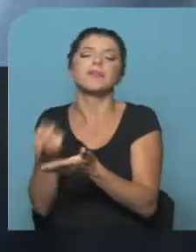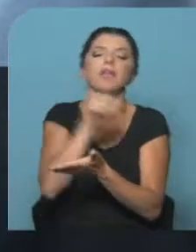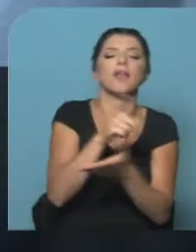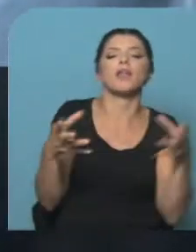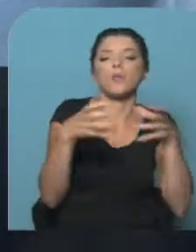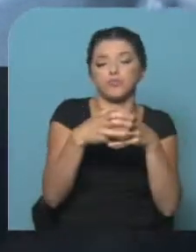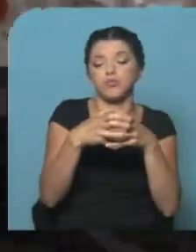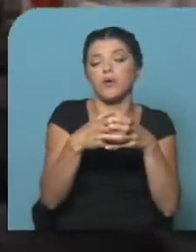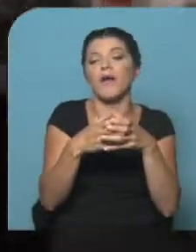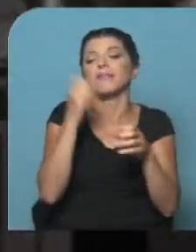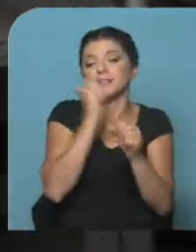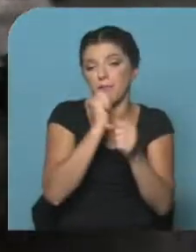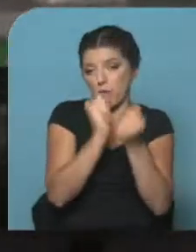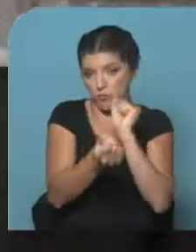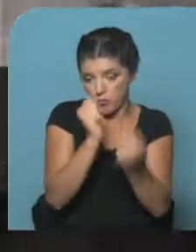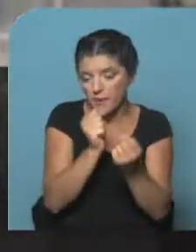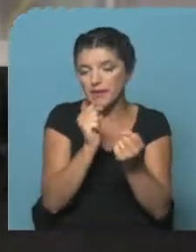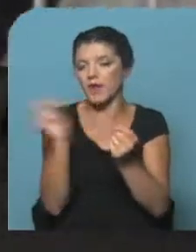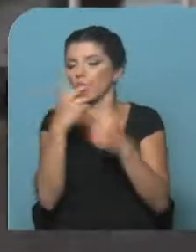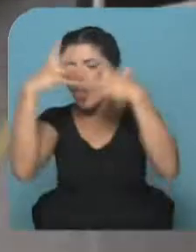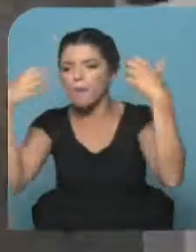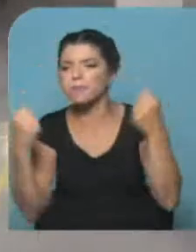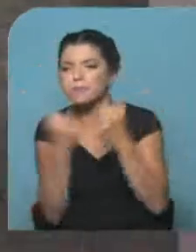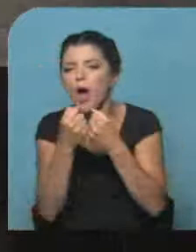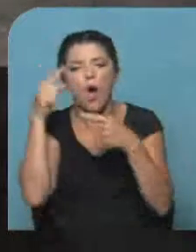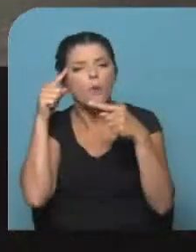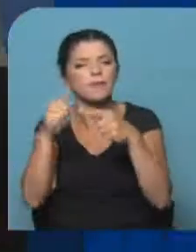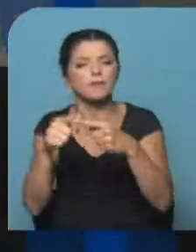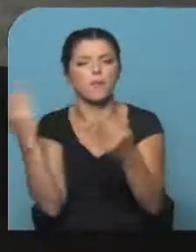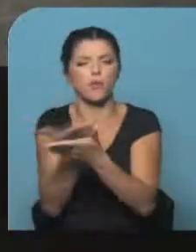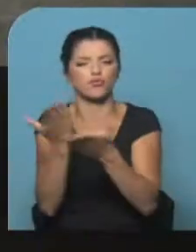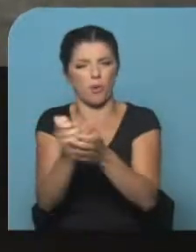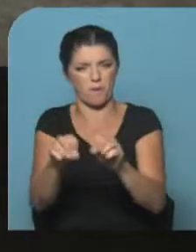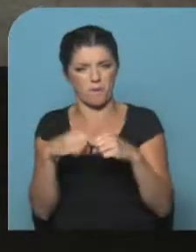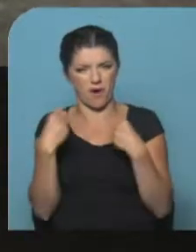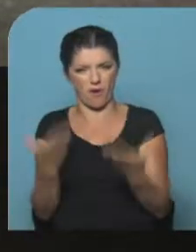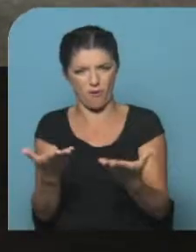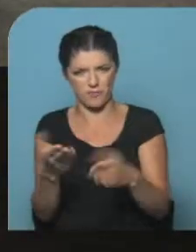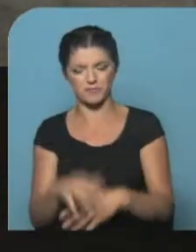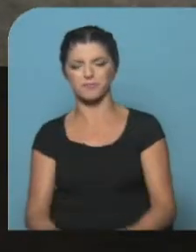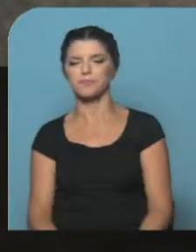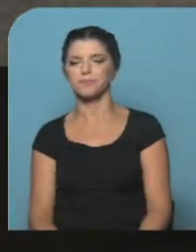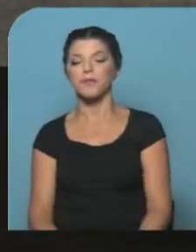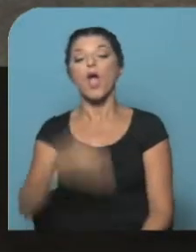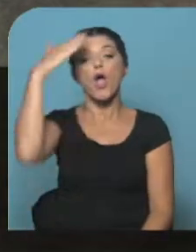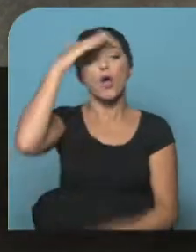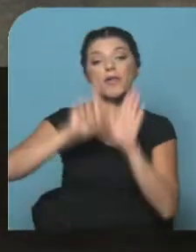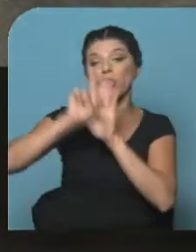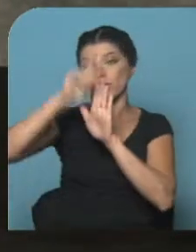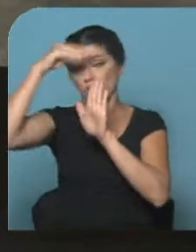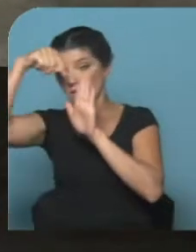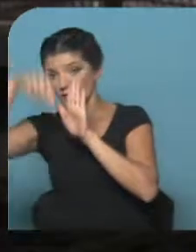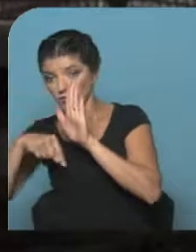Metalúrgica con el objetivo de mejorar la productividad. Cruces en la frontera de las Coreas. Un